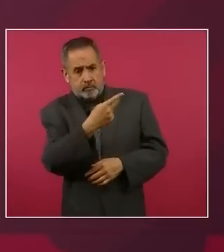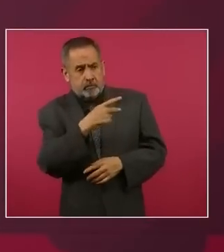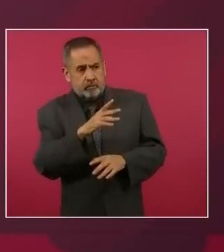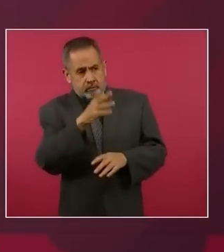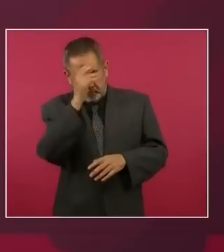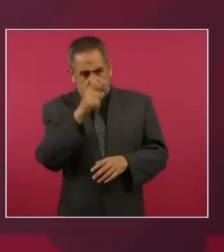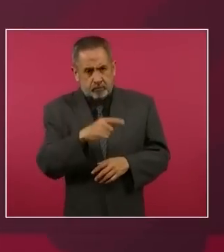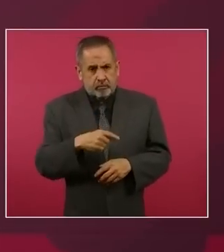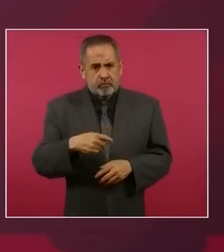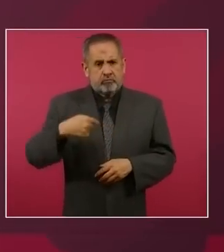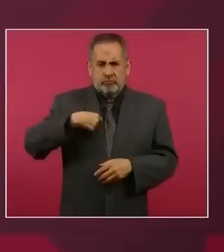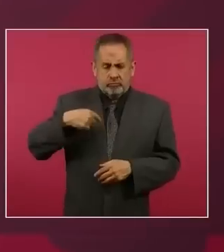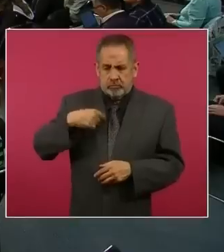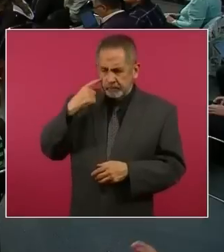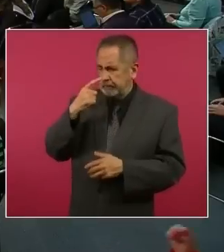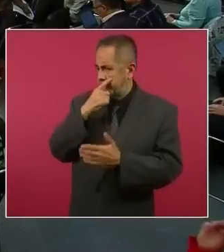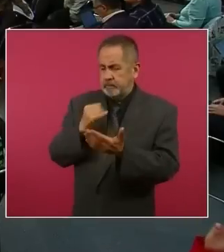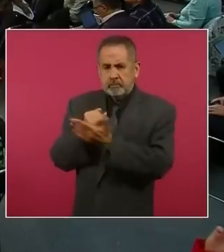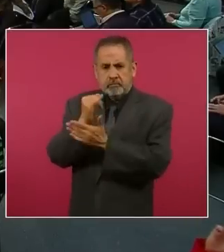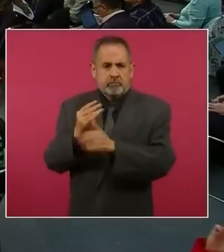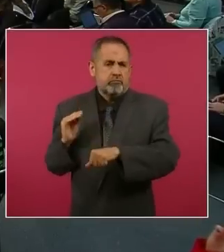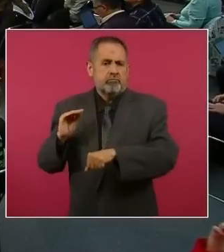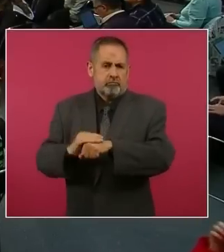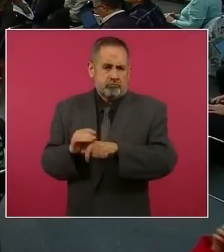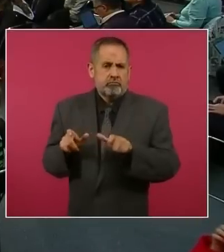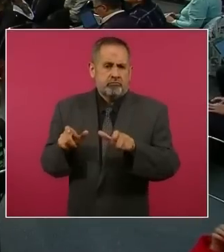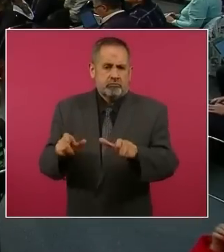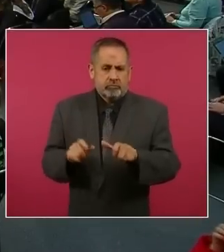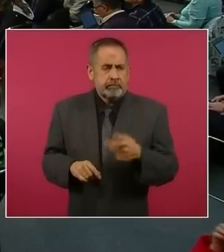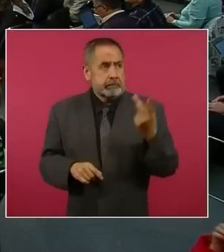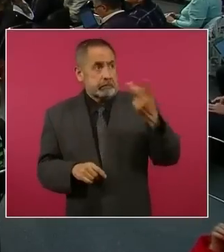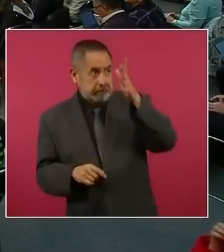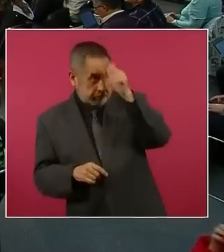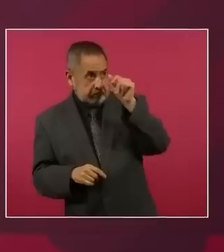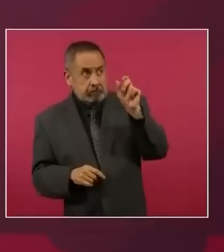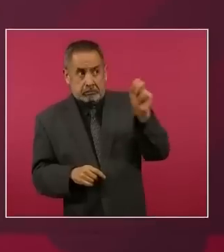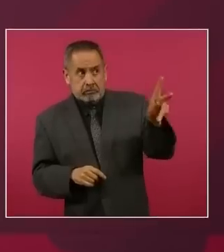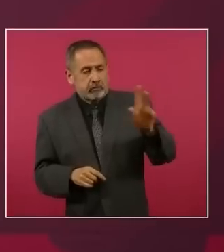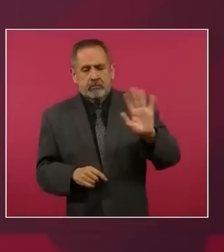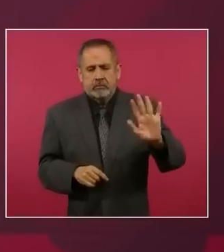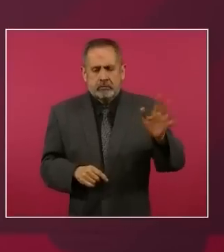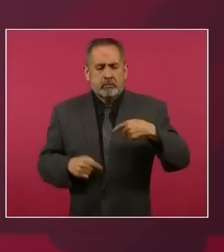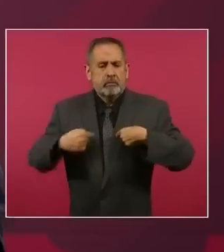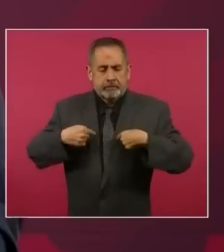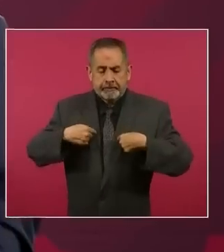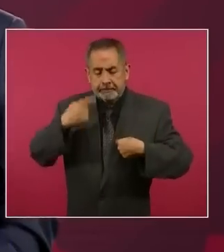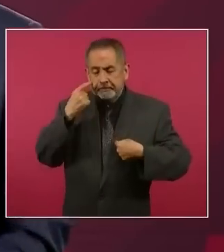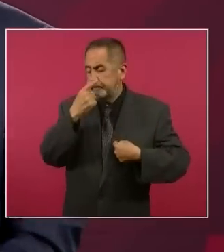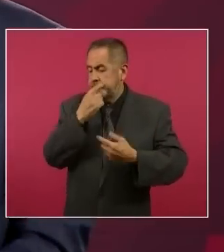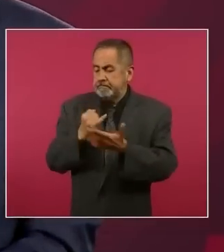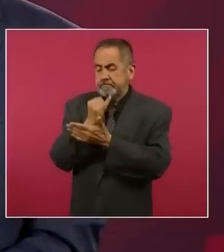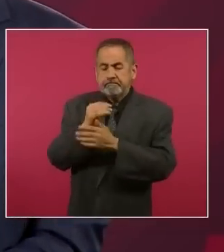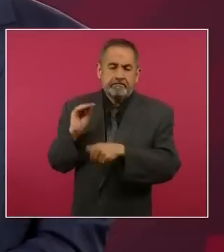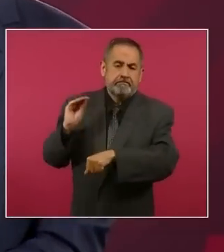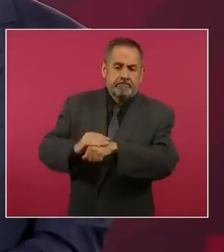tomamos la decisión habrá un reforzamiento pero llevan este